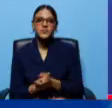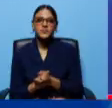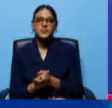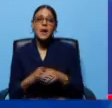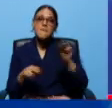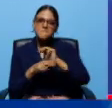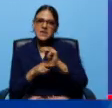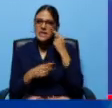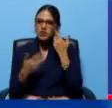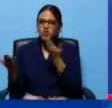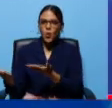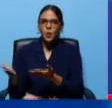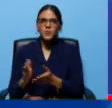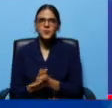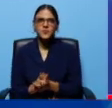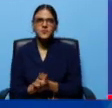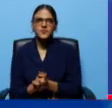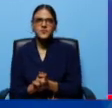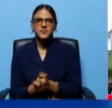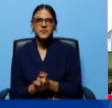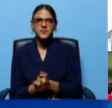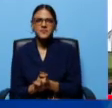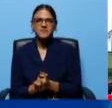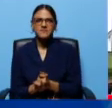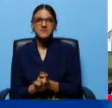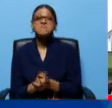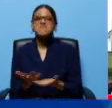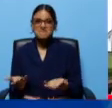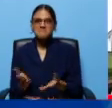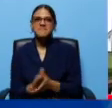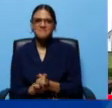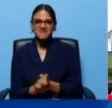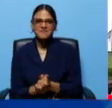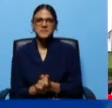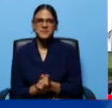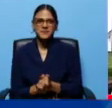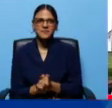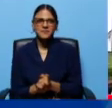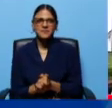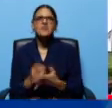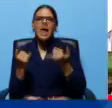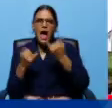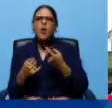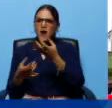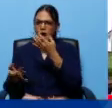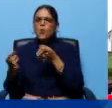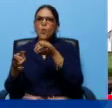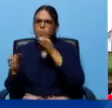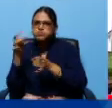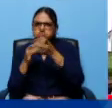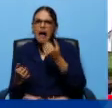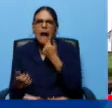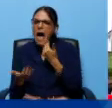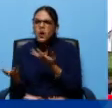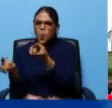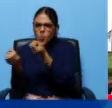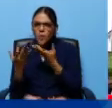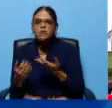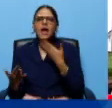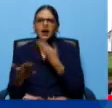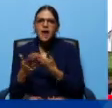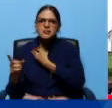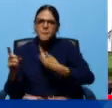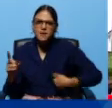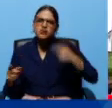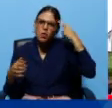Ministro. Suministro. ¿Ah? Hágame un comentario, ministro. Gracias, presidente. Yo